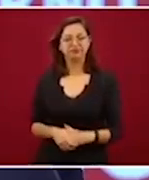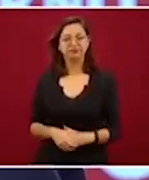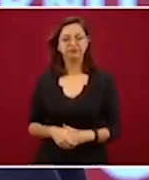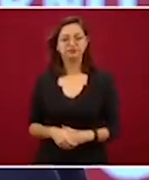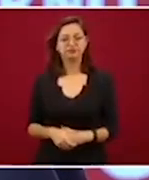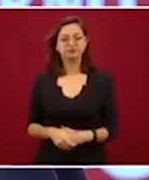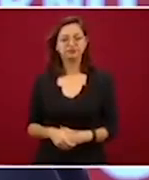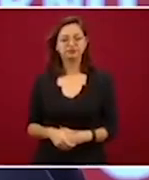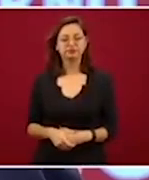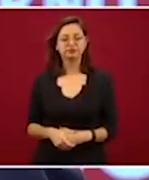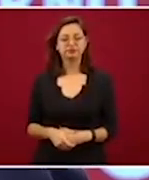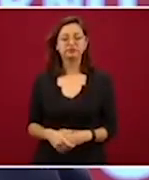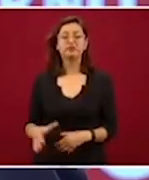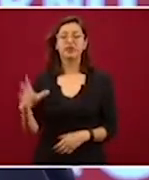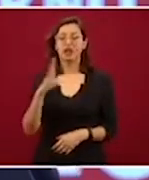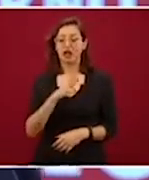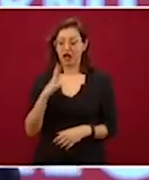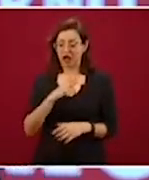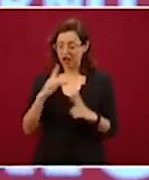tenemos fondos